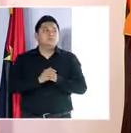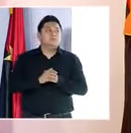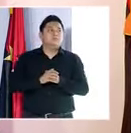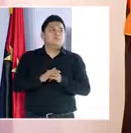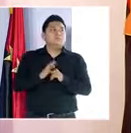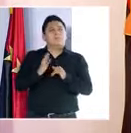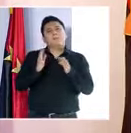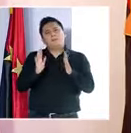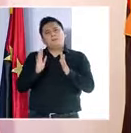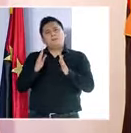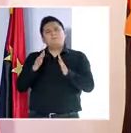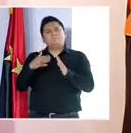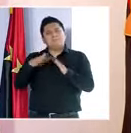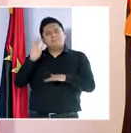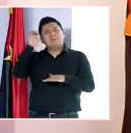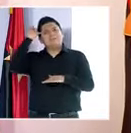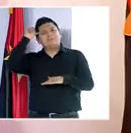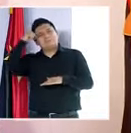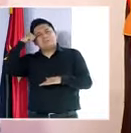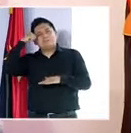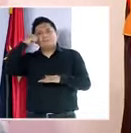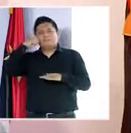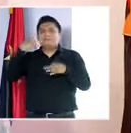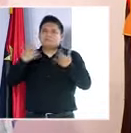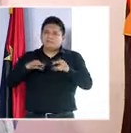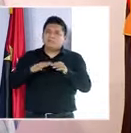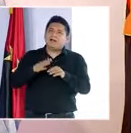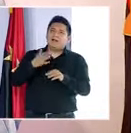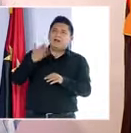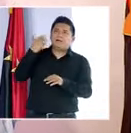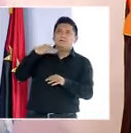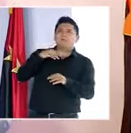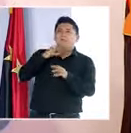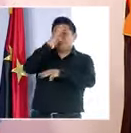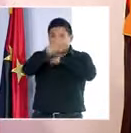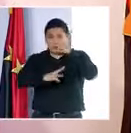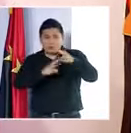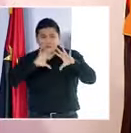tuvimos que enfrentar el reto más grande que ha tenido la humanidad en los últimos años: